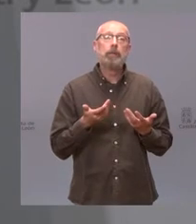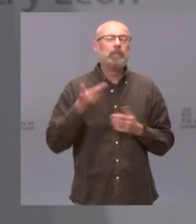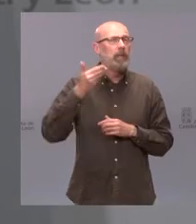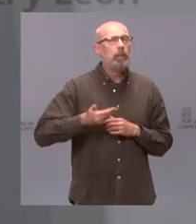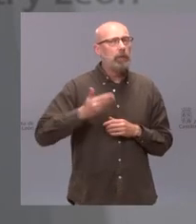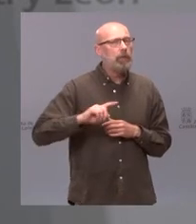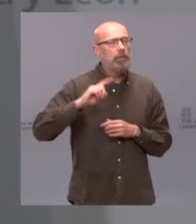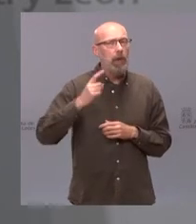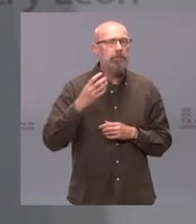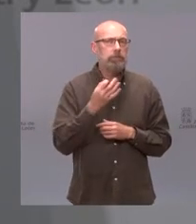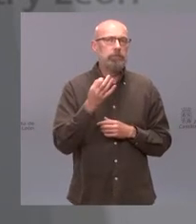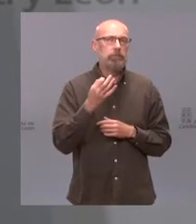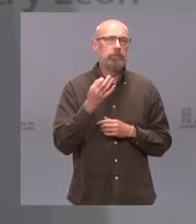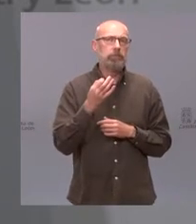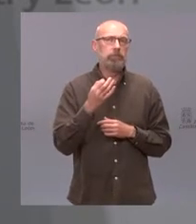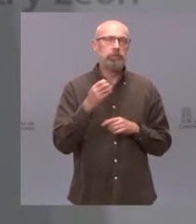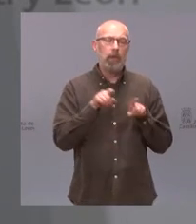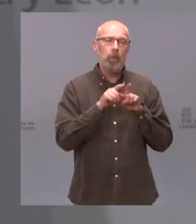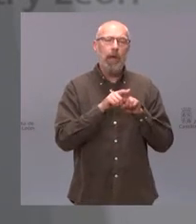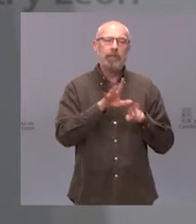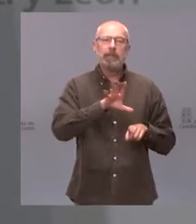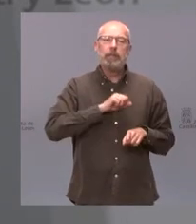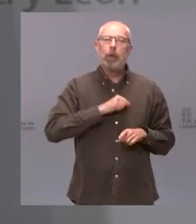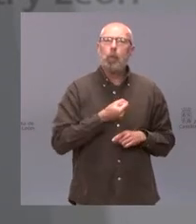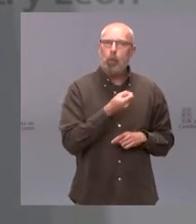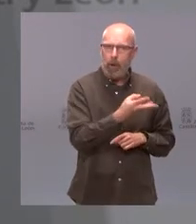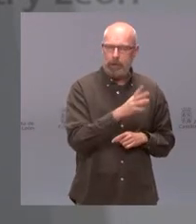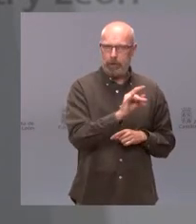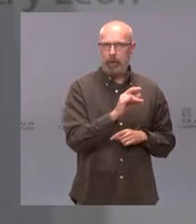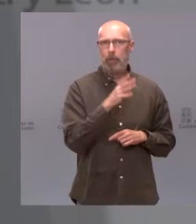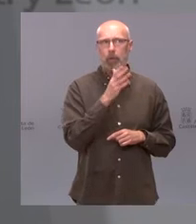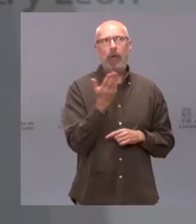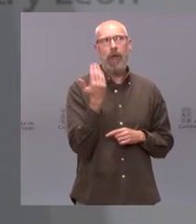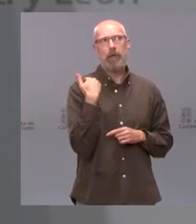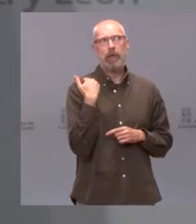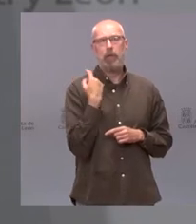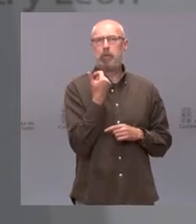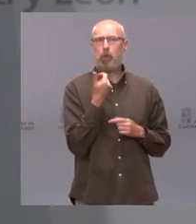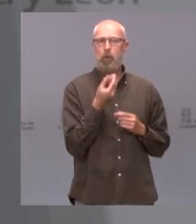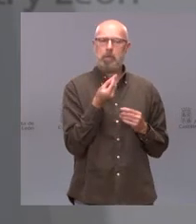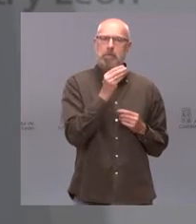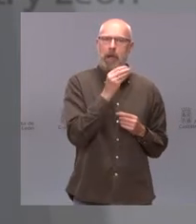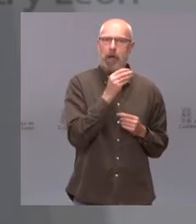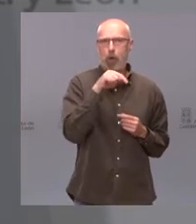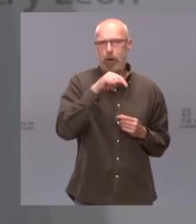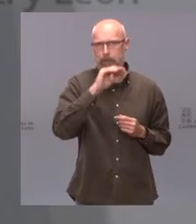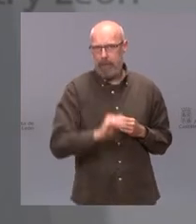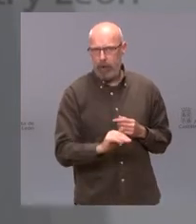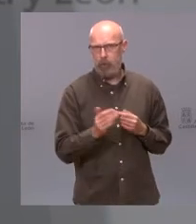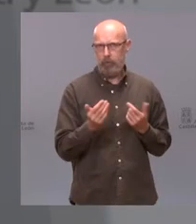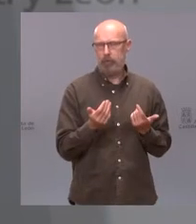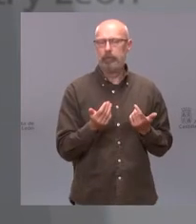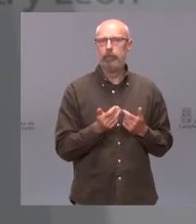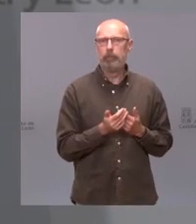importante no es solamente la incidencia, que ayer tuvo un ligero repunte. Hoy hay menos casos que hubo